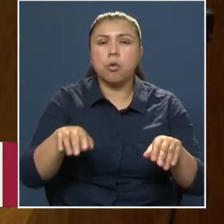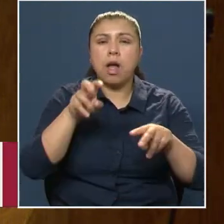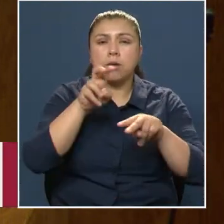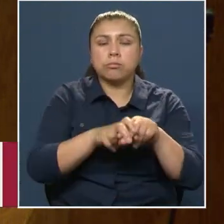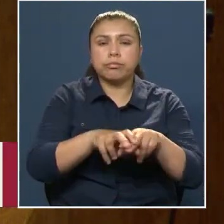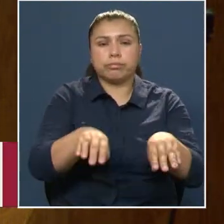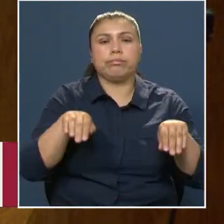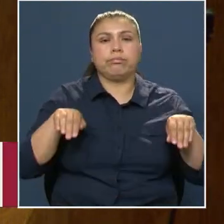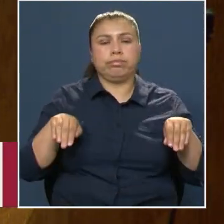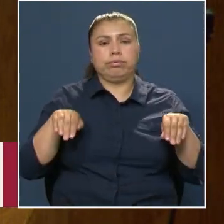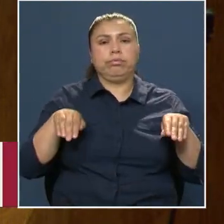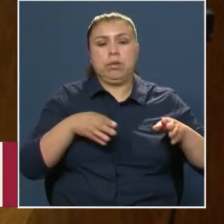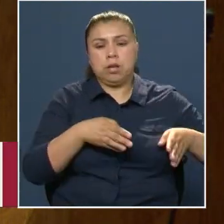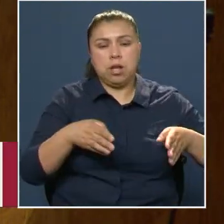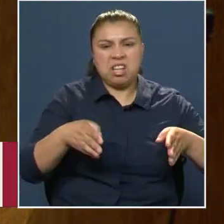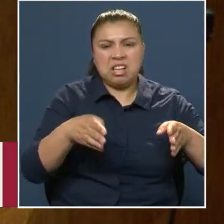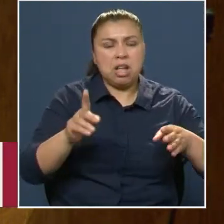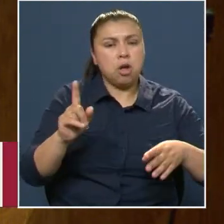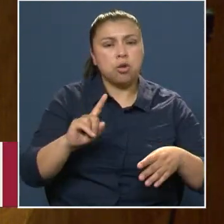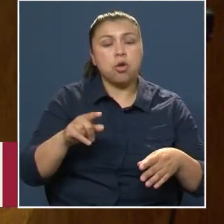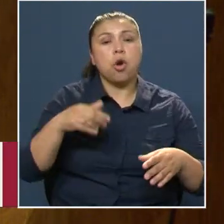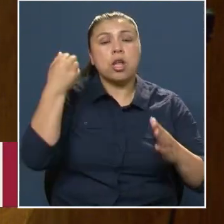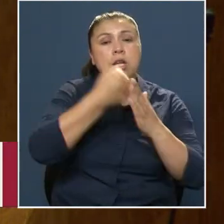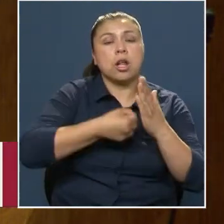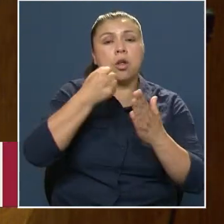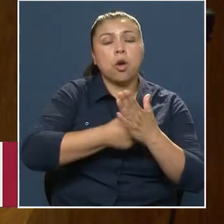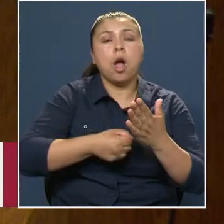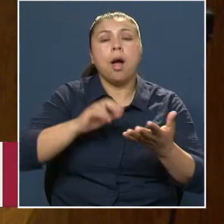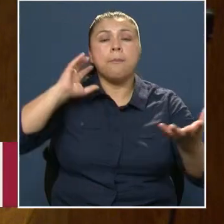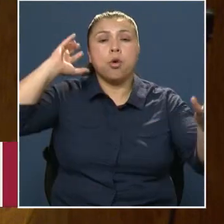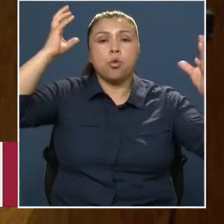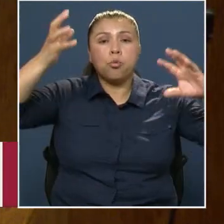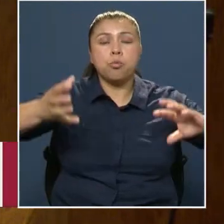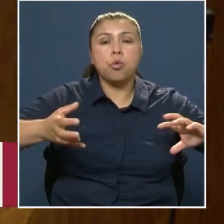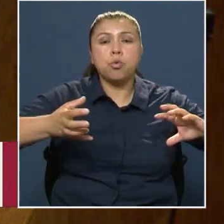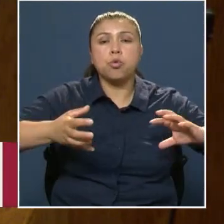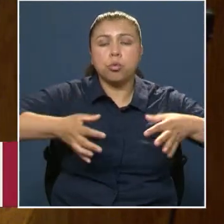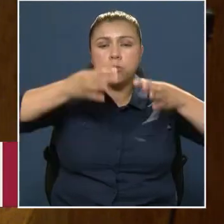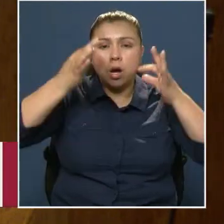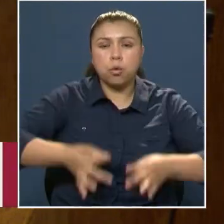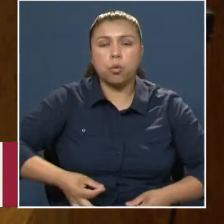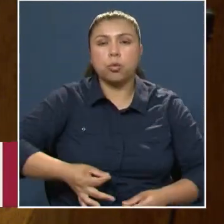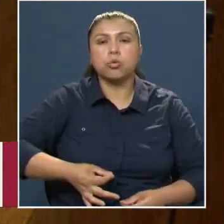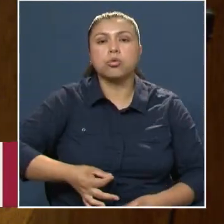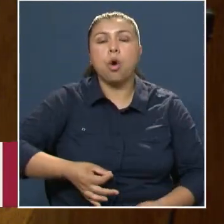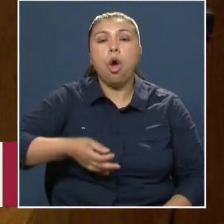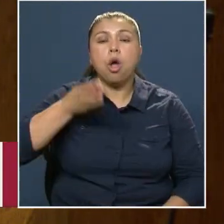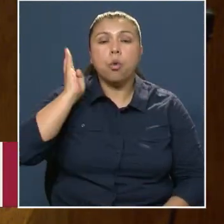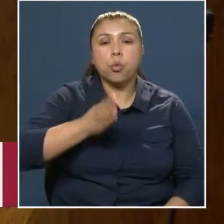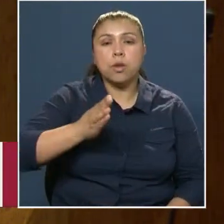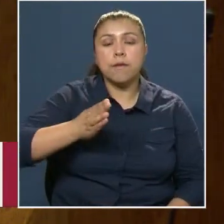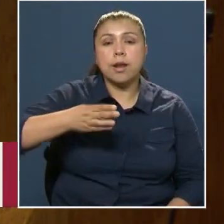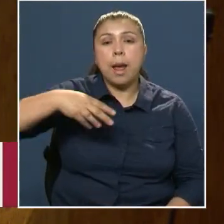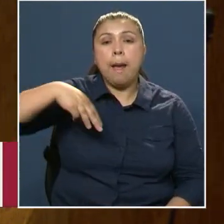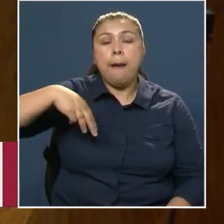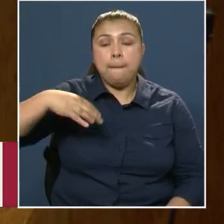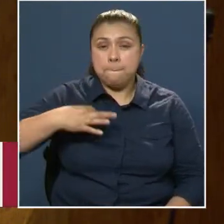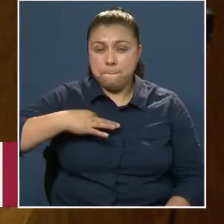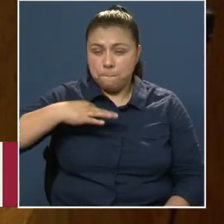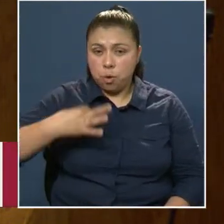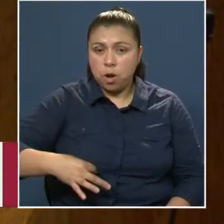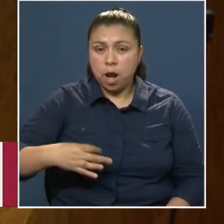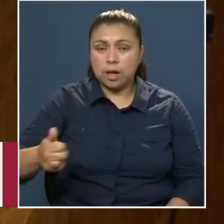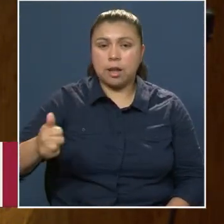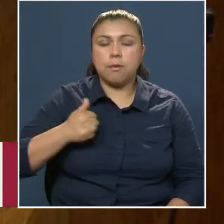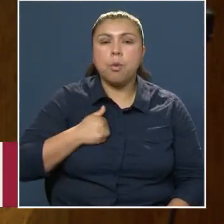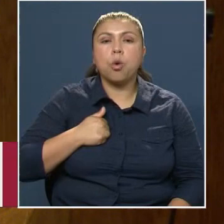pasillos, y que la lucha por un mundo más justo es un deber moral que debemos cumplir en nuestras